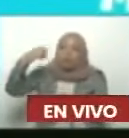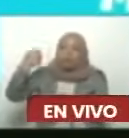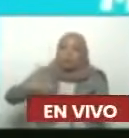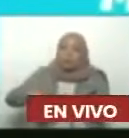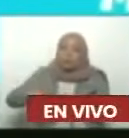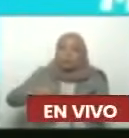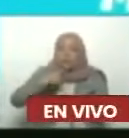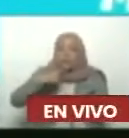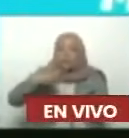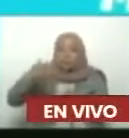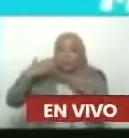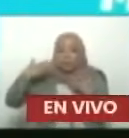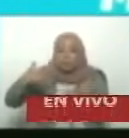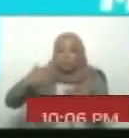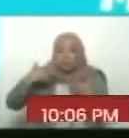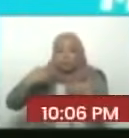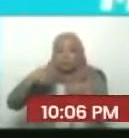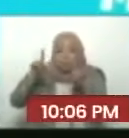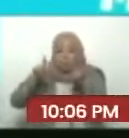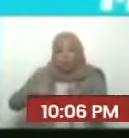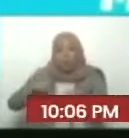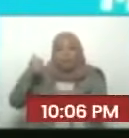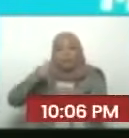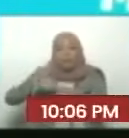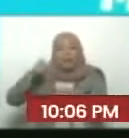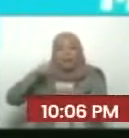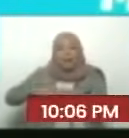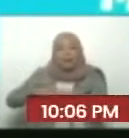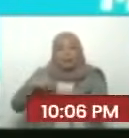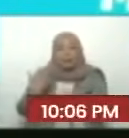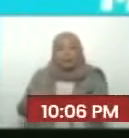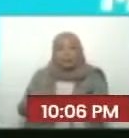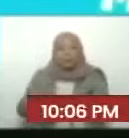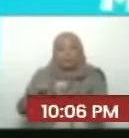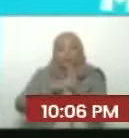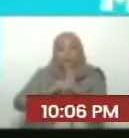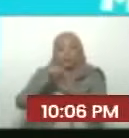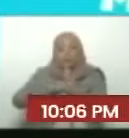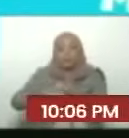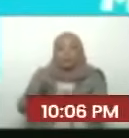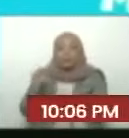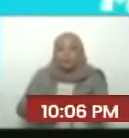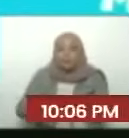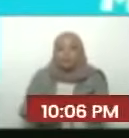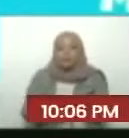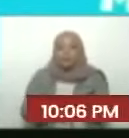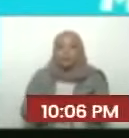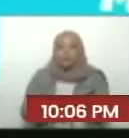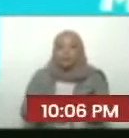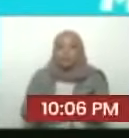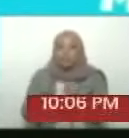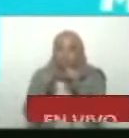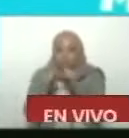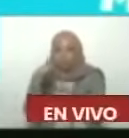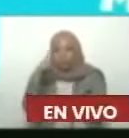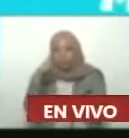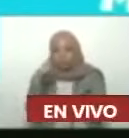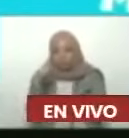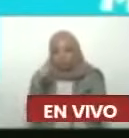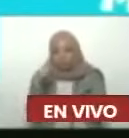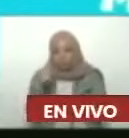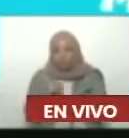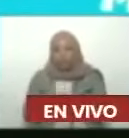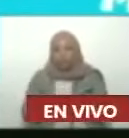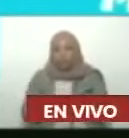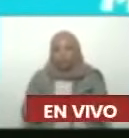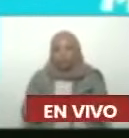aquí. Grados centígrados. Vamos a probarle en Maracaibo para ver si aguanta. Lo puede aguantar porque va a ser mucho más gruesa de esta lámina que está